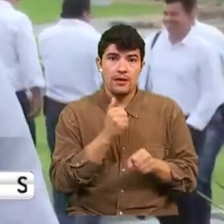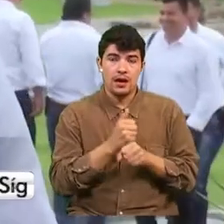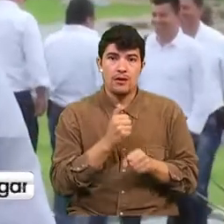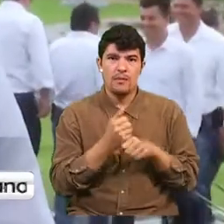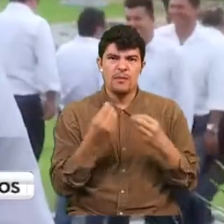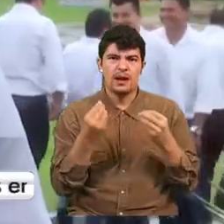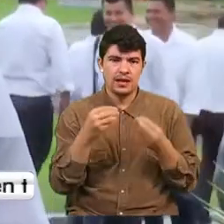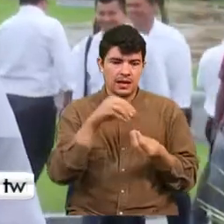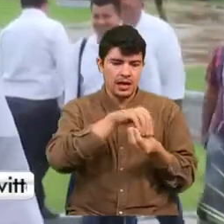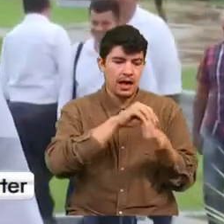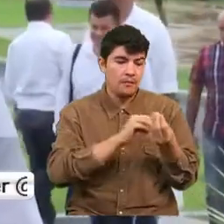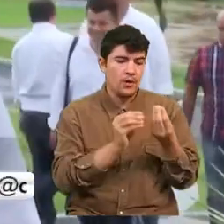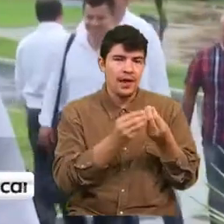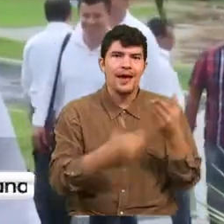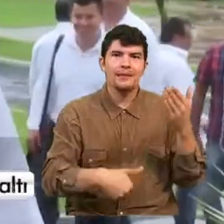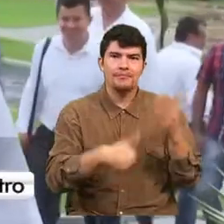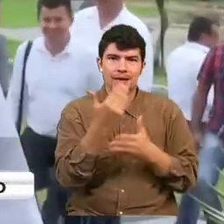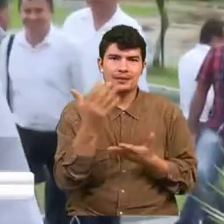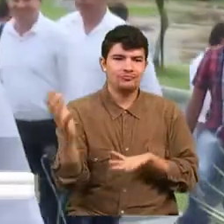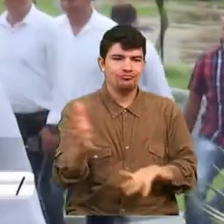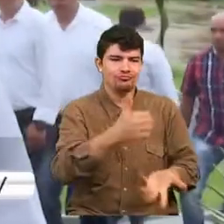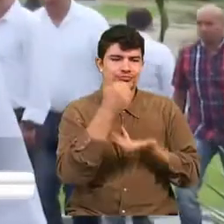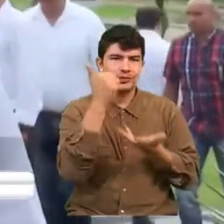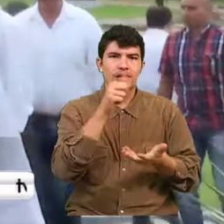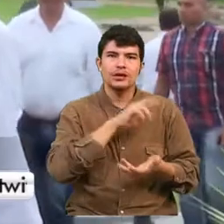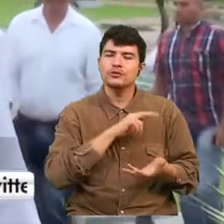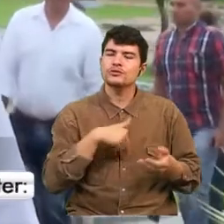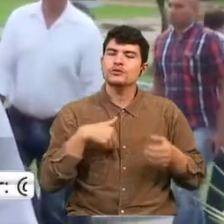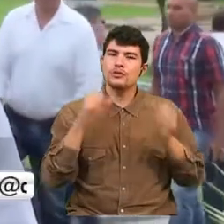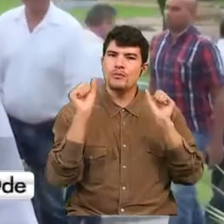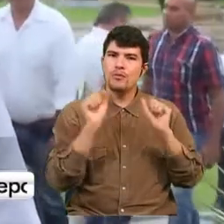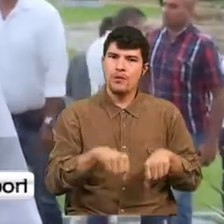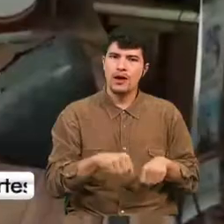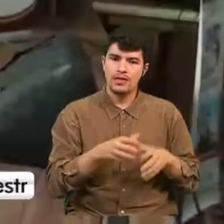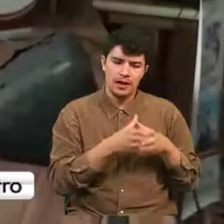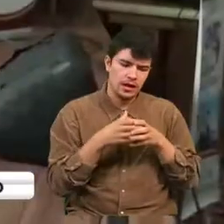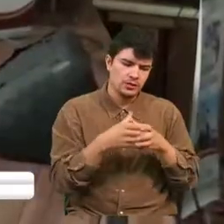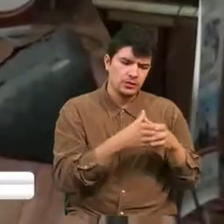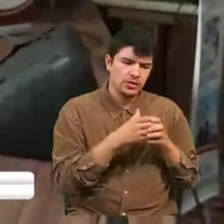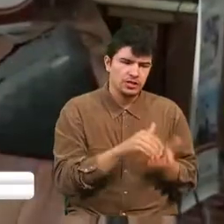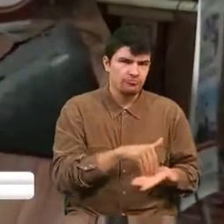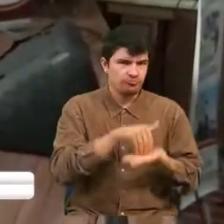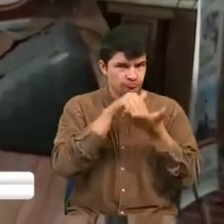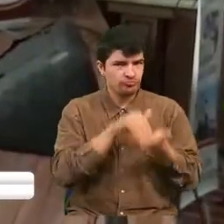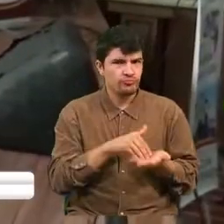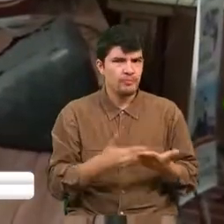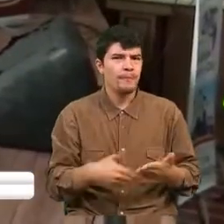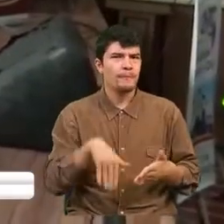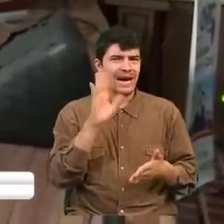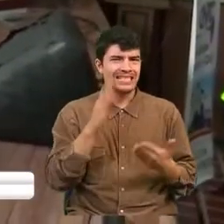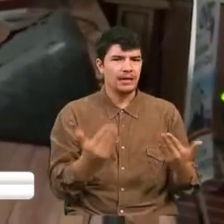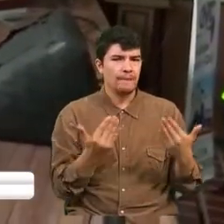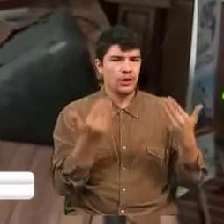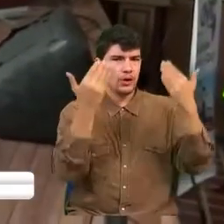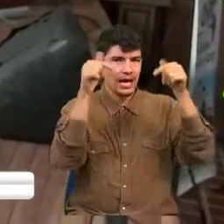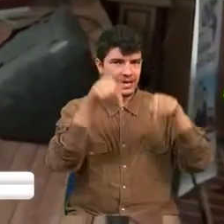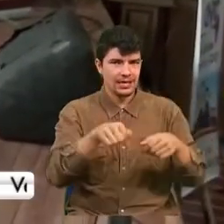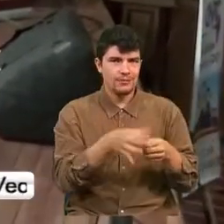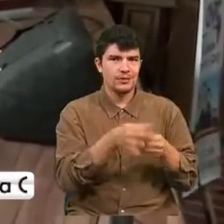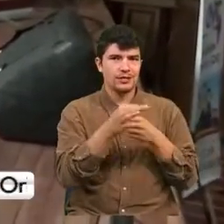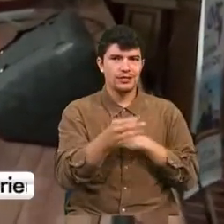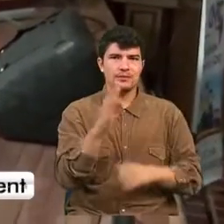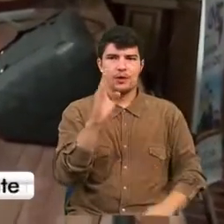Morelia empiece a generar ese valor agregado y podamos tener una asociación mucho más productiva en nuestro municipio de